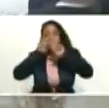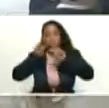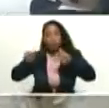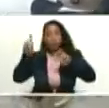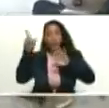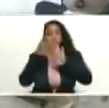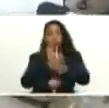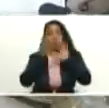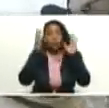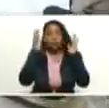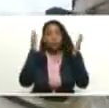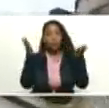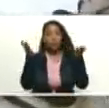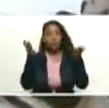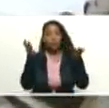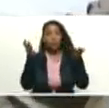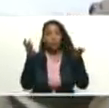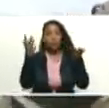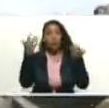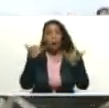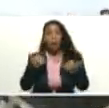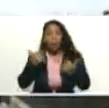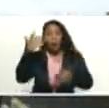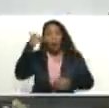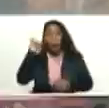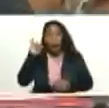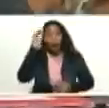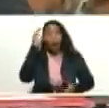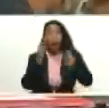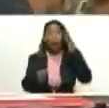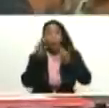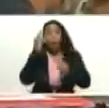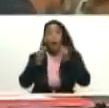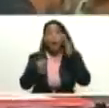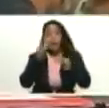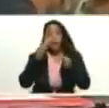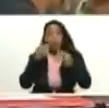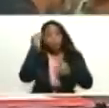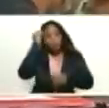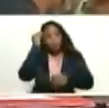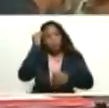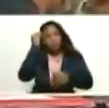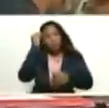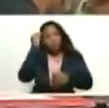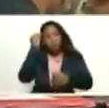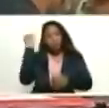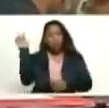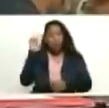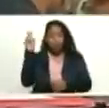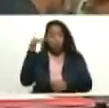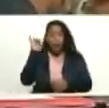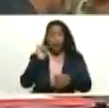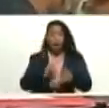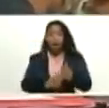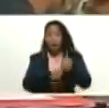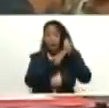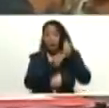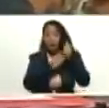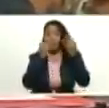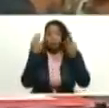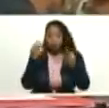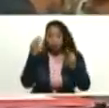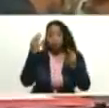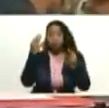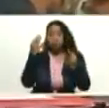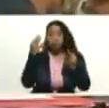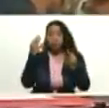tema, actualmente está sometida a los jueces, le da mucho crédito a Venezuela y a su liderazgo también, el hecho